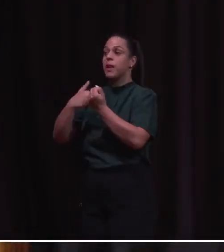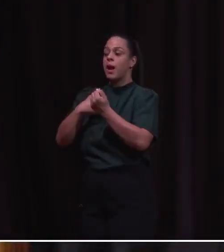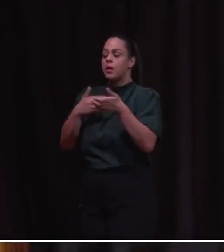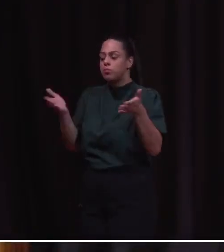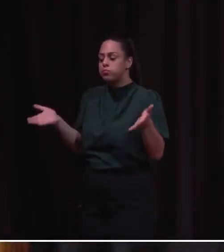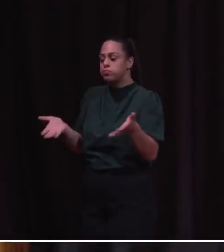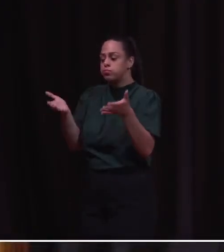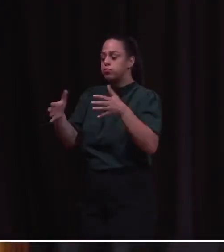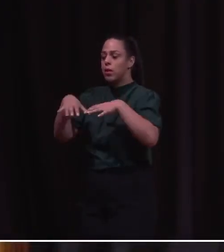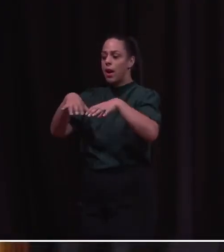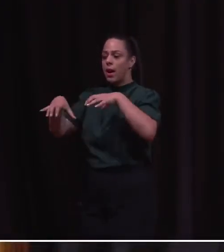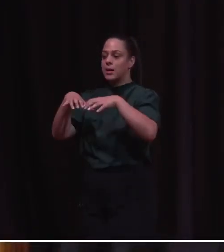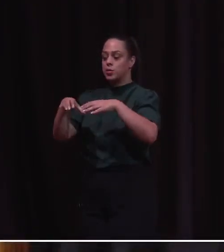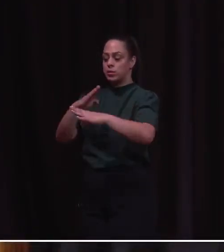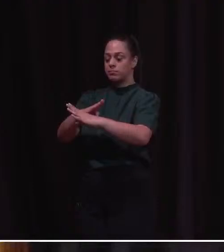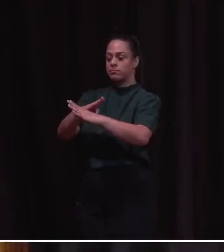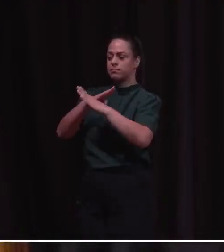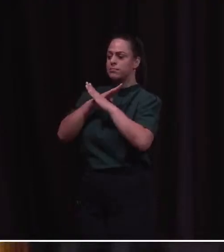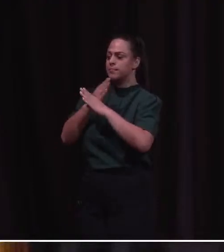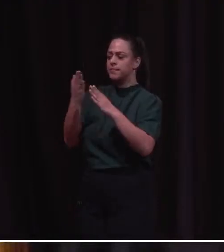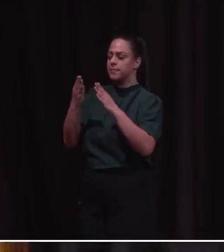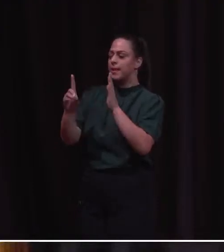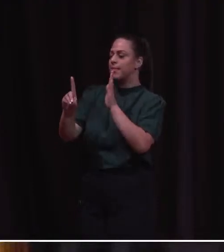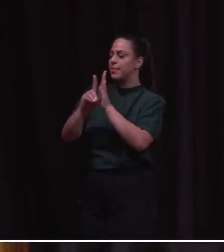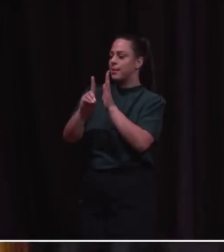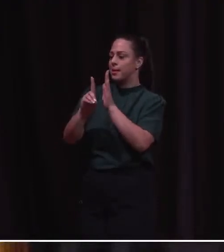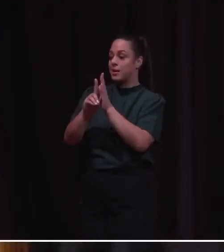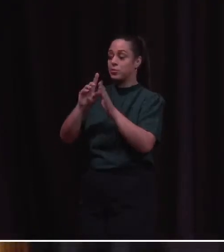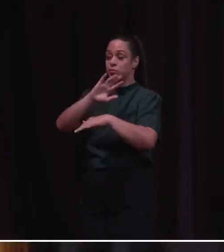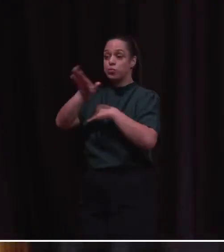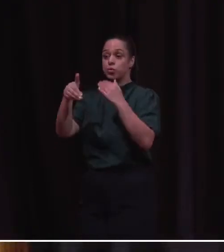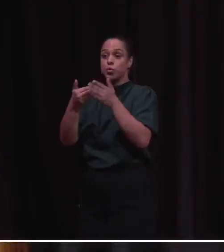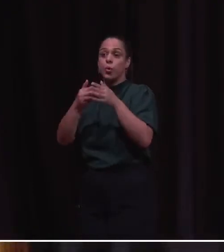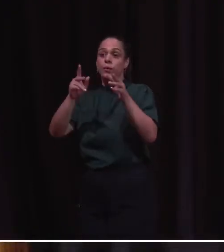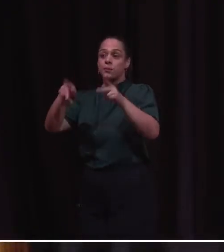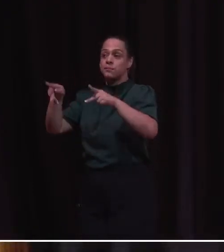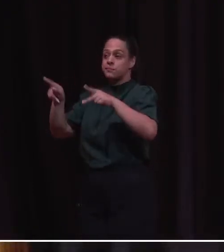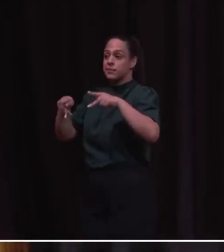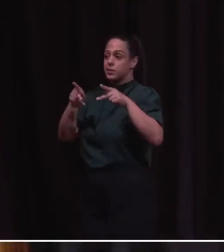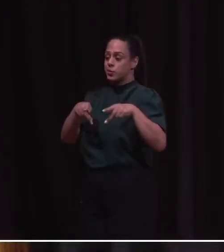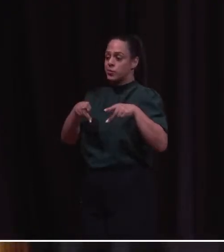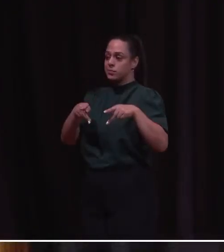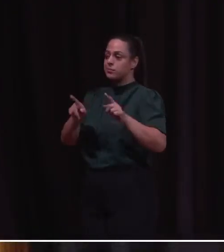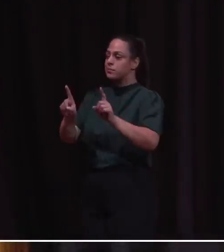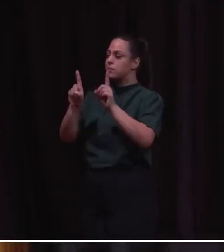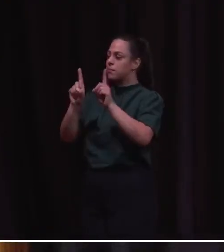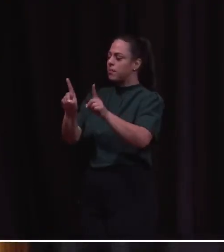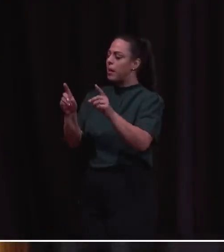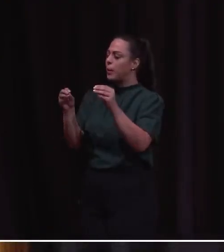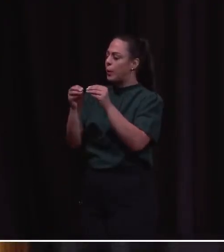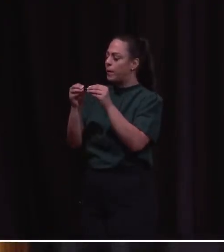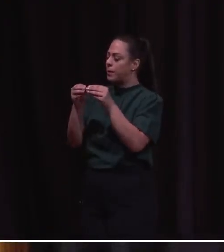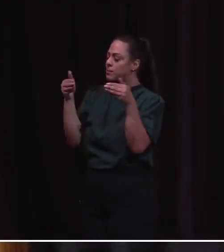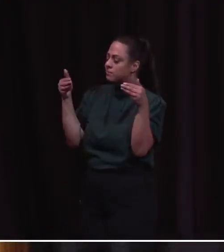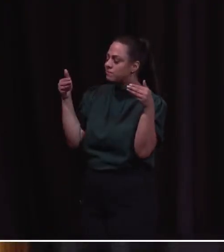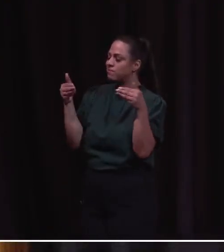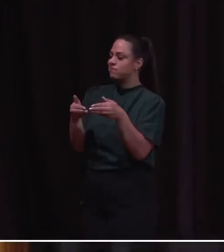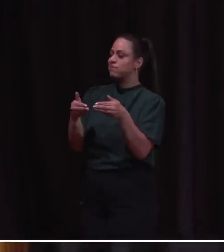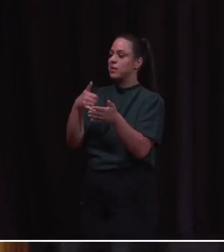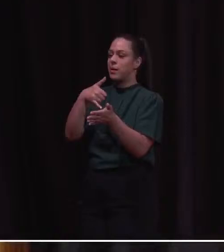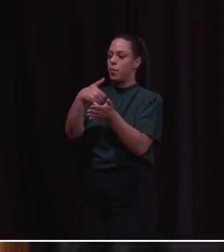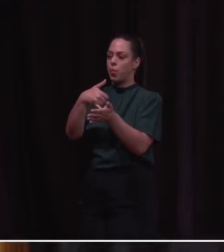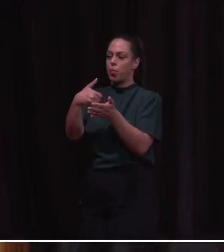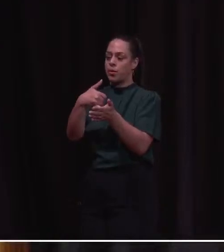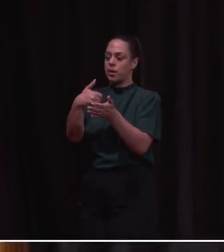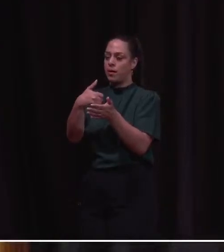en defensa de los derechos de todas las personas, principalmente de las más vulnerables, como